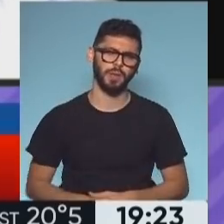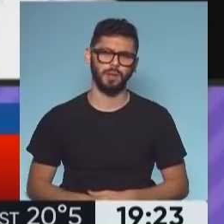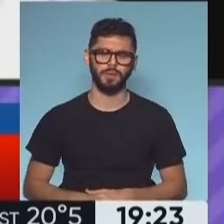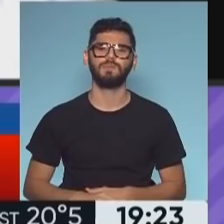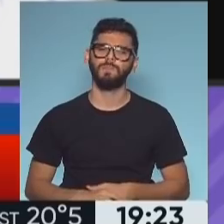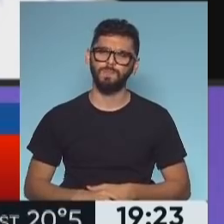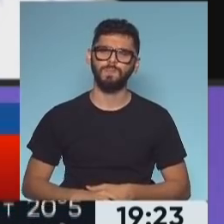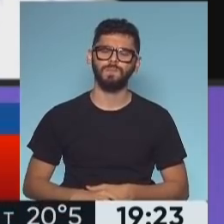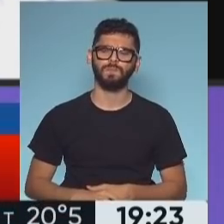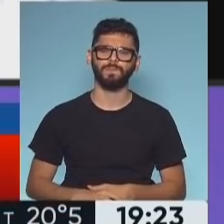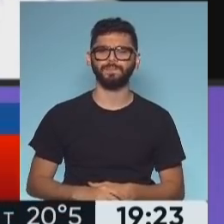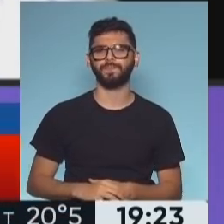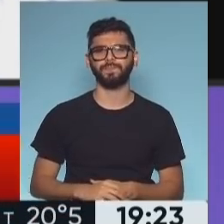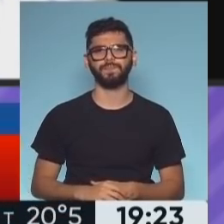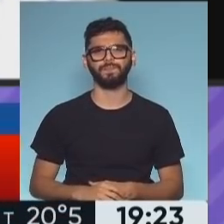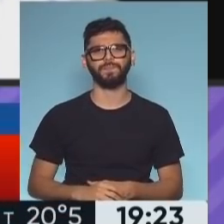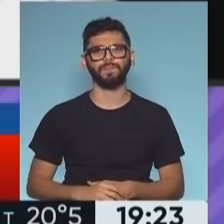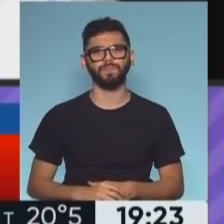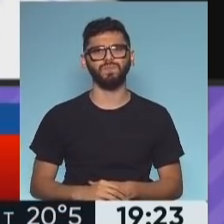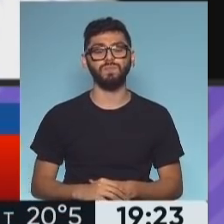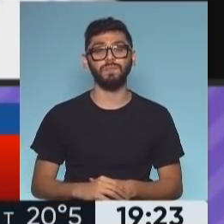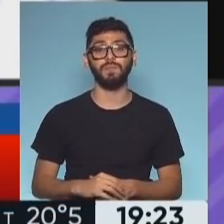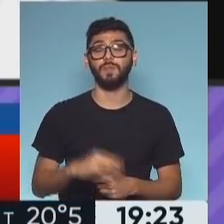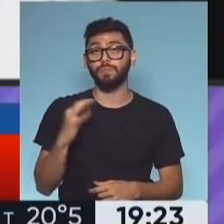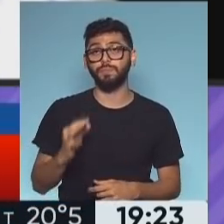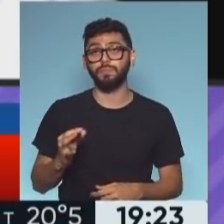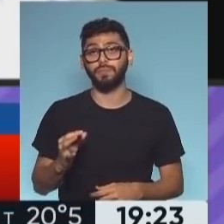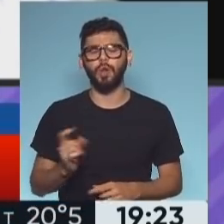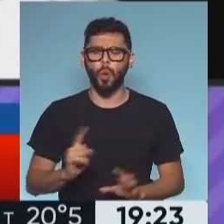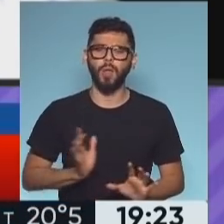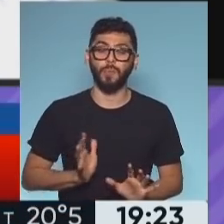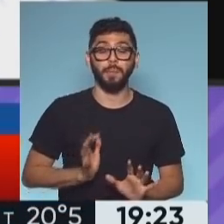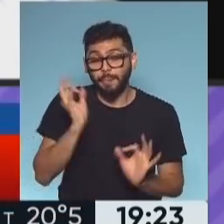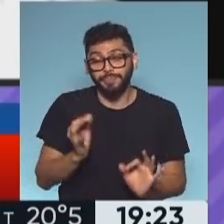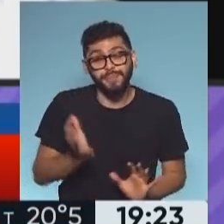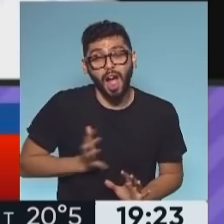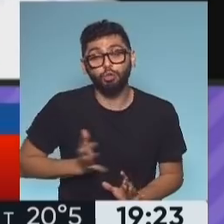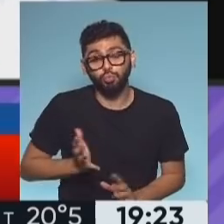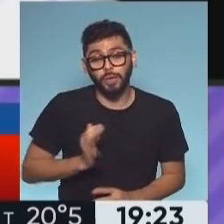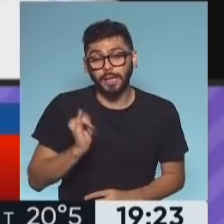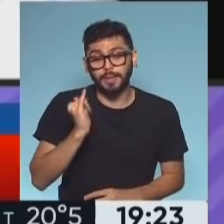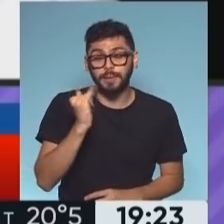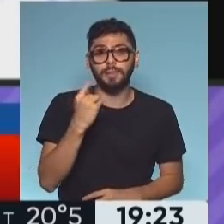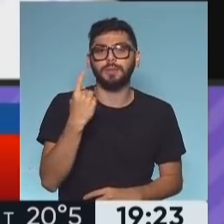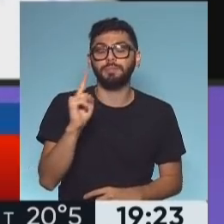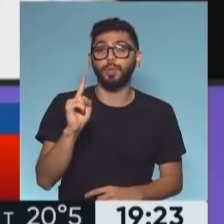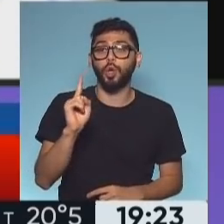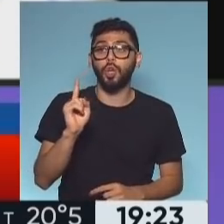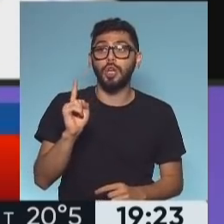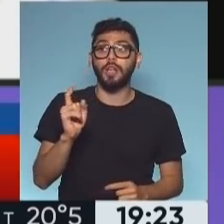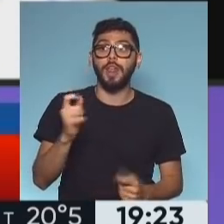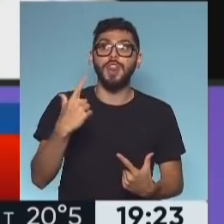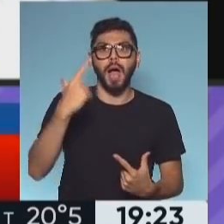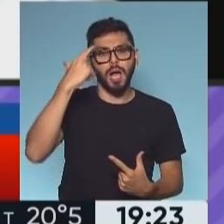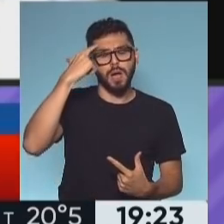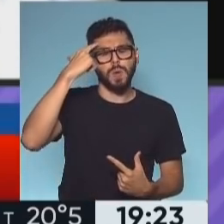Sí, verdaderamente no es que asusta. Bueno, sí, en algún punto asusta, ¿no? Pero en otro punto dimensiona.